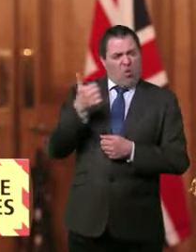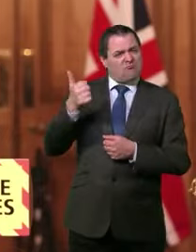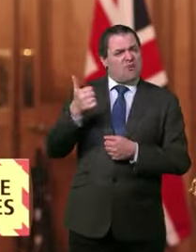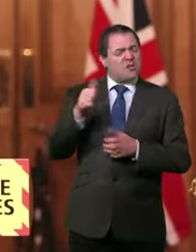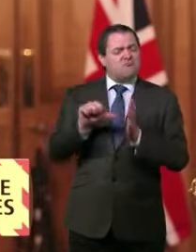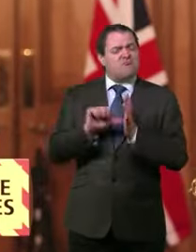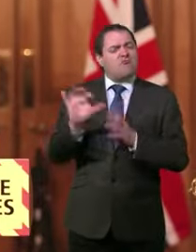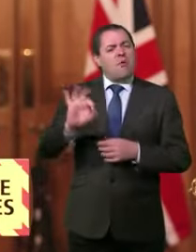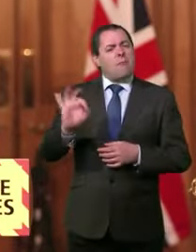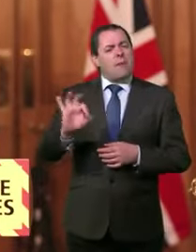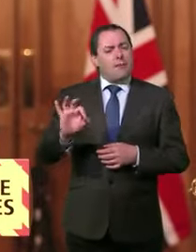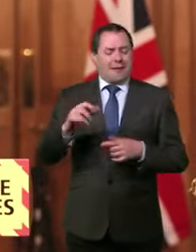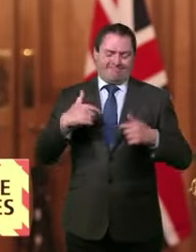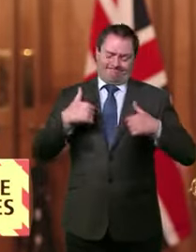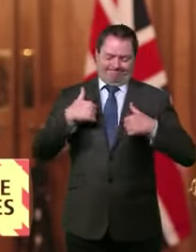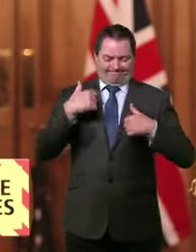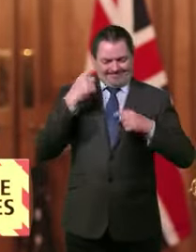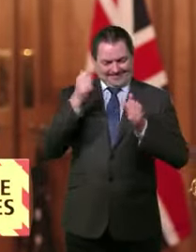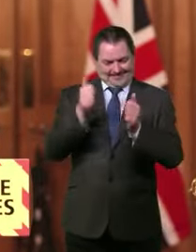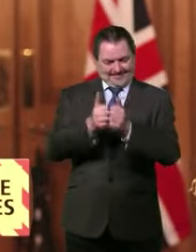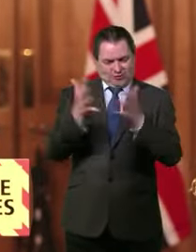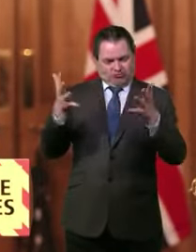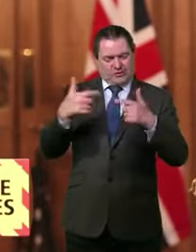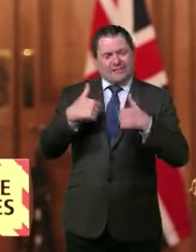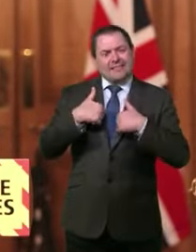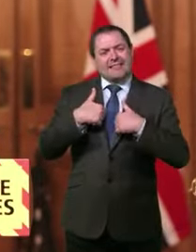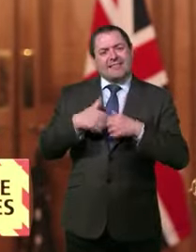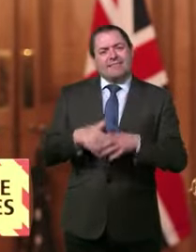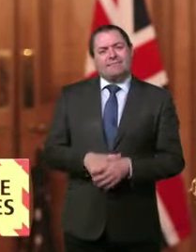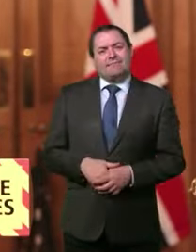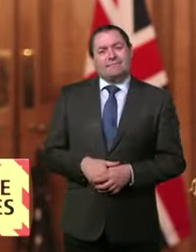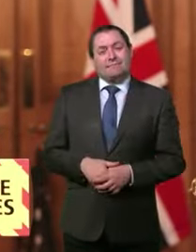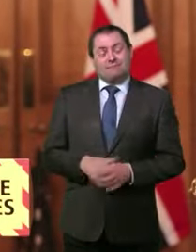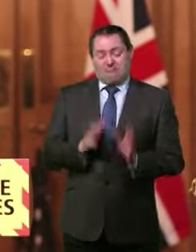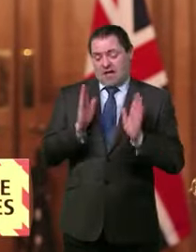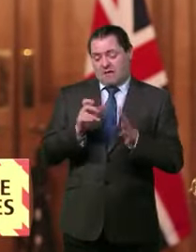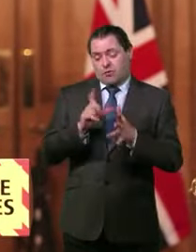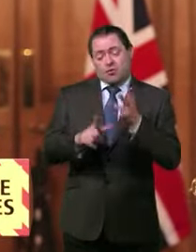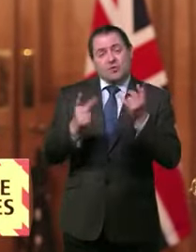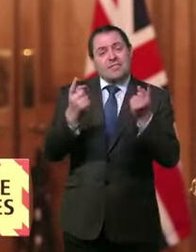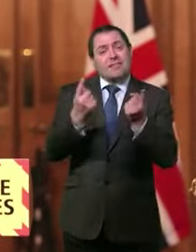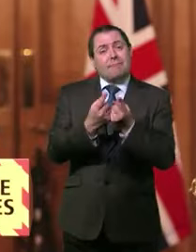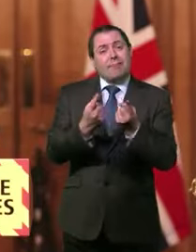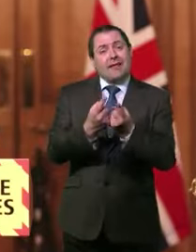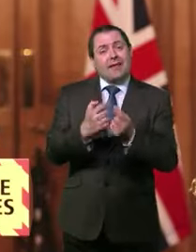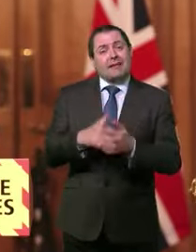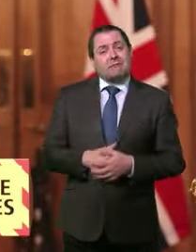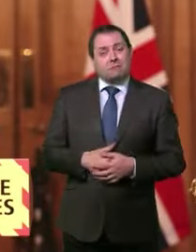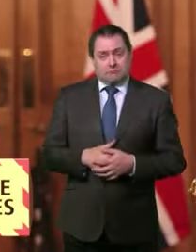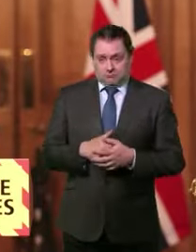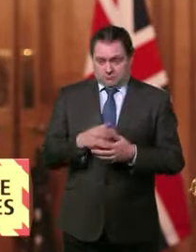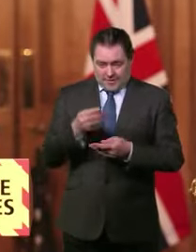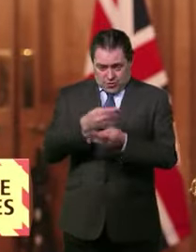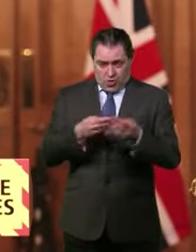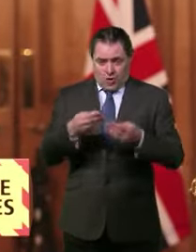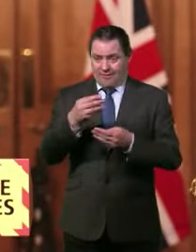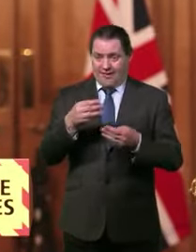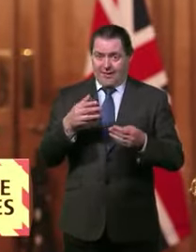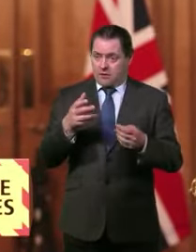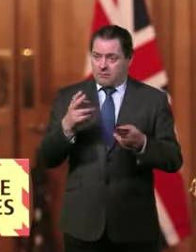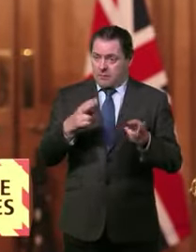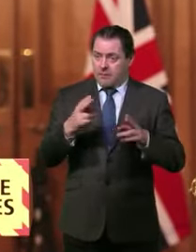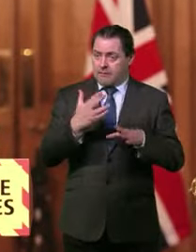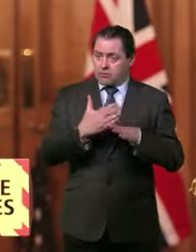pero creo que eso está mal o si no actuamos una vez que la economía se haya recuperado para controlar nuestro